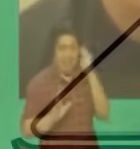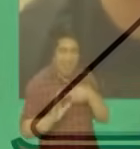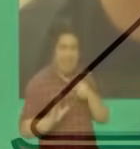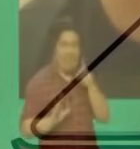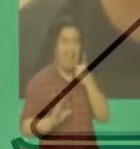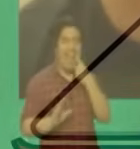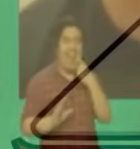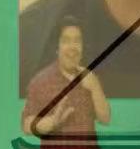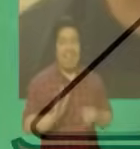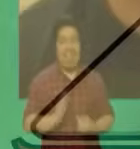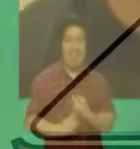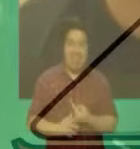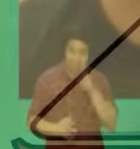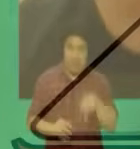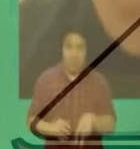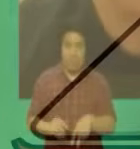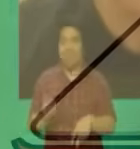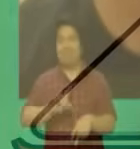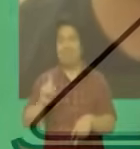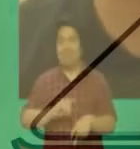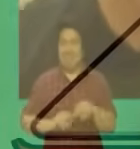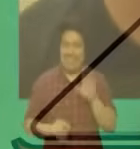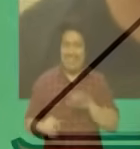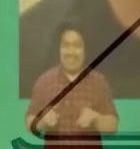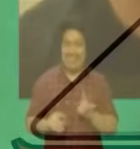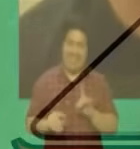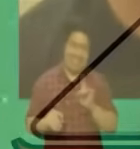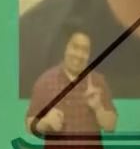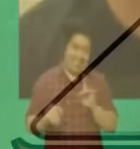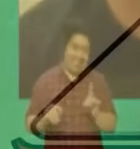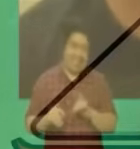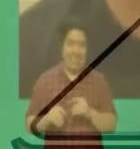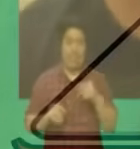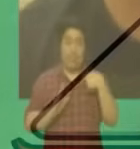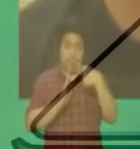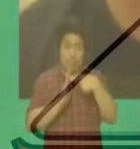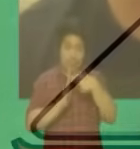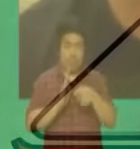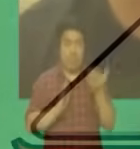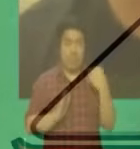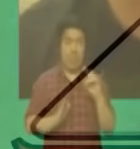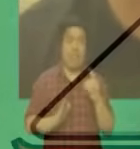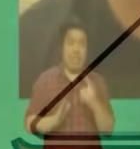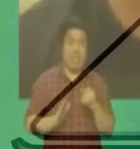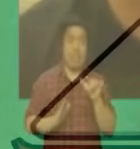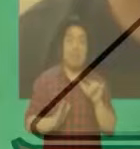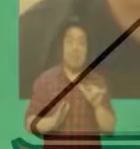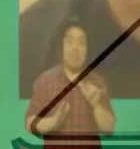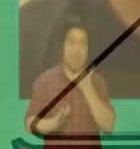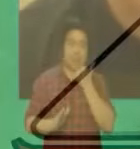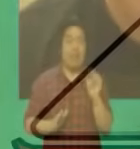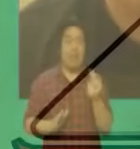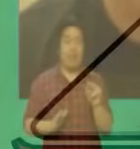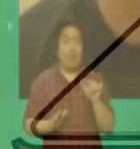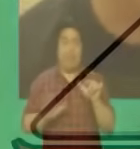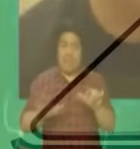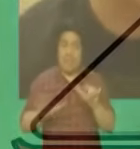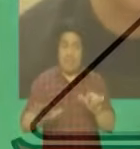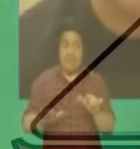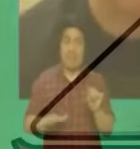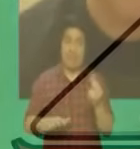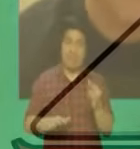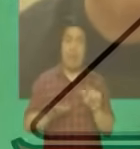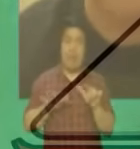Se me hace que por eso lo empinaste. ¿Quién te dijo, Fer? ¿Quién no, te no dijo? Nos dicen que el video es de diciembre 17. De noviembre. ¿De noviembre? Ok.